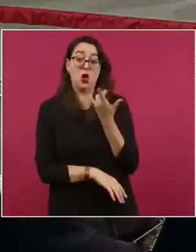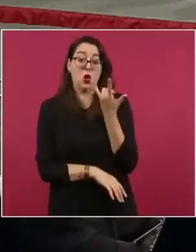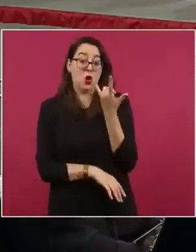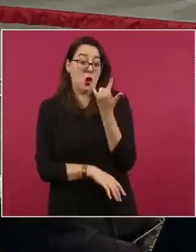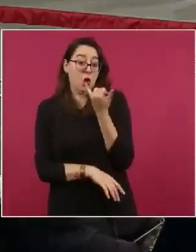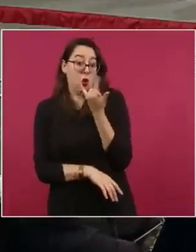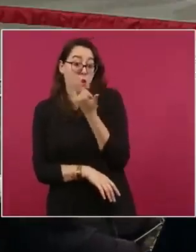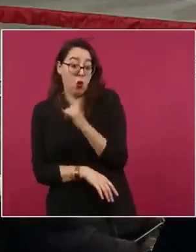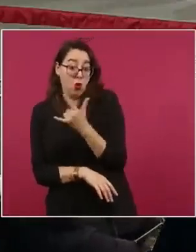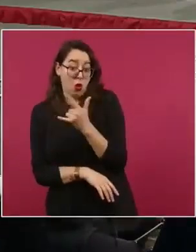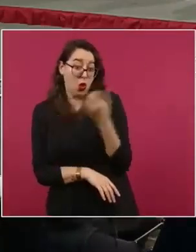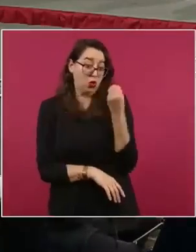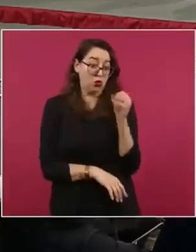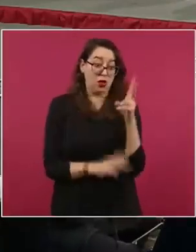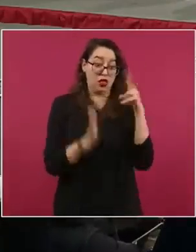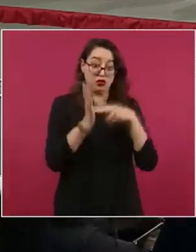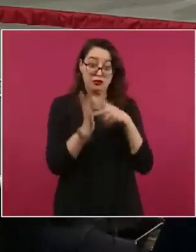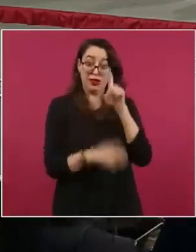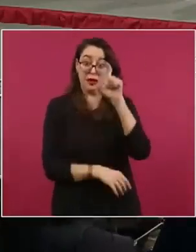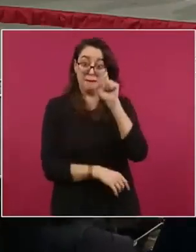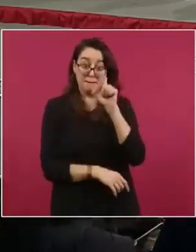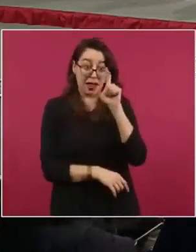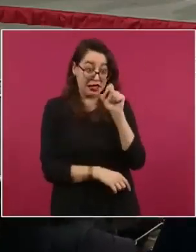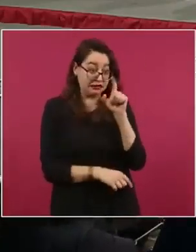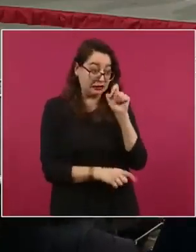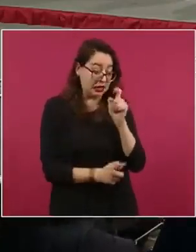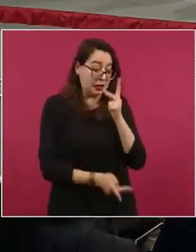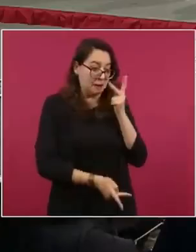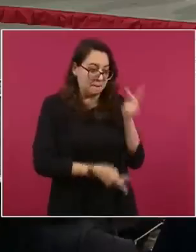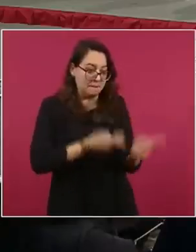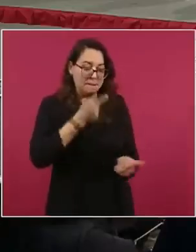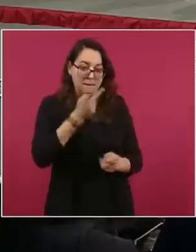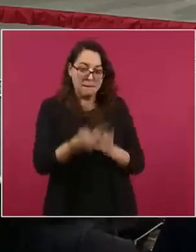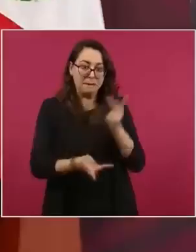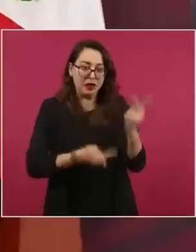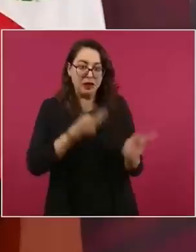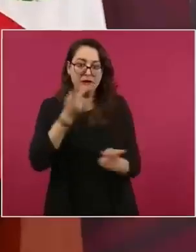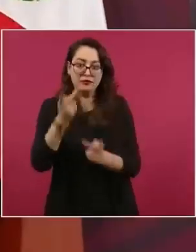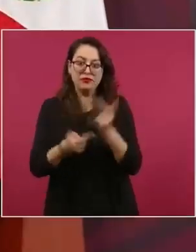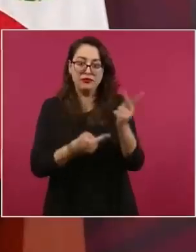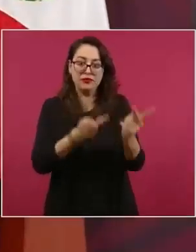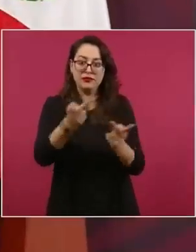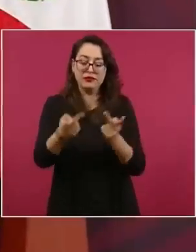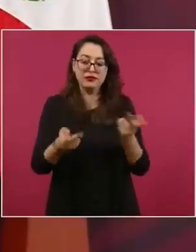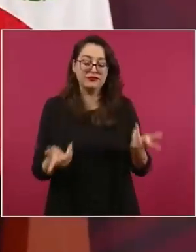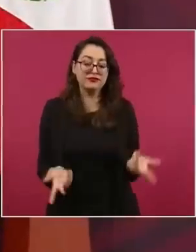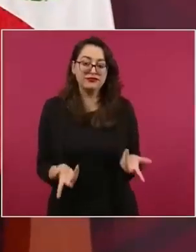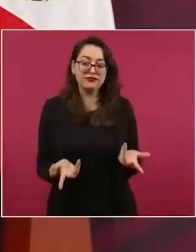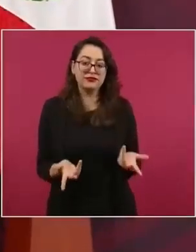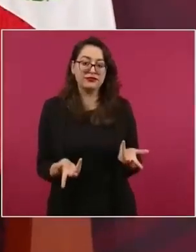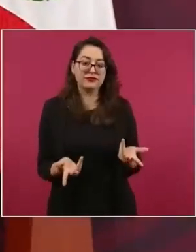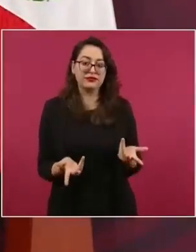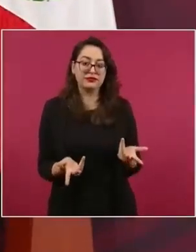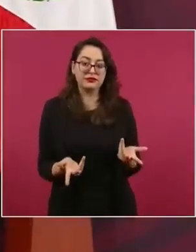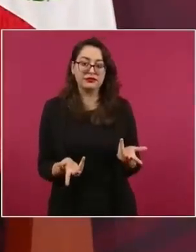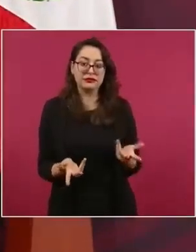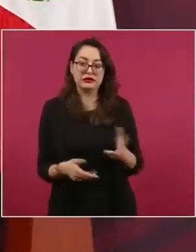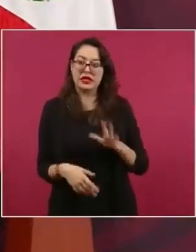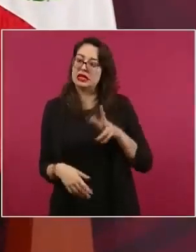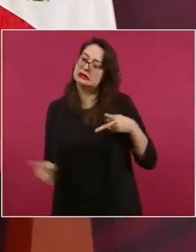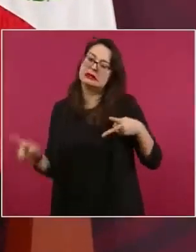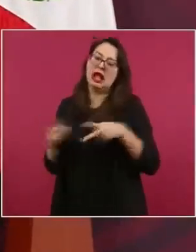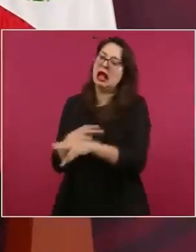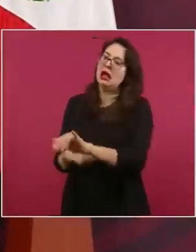y octubre de 2020. Justo a la salida del confinamiento, donde tenías tú 2 millones de gente sin... Es un